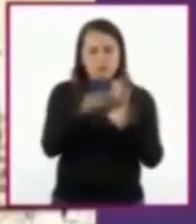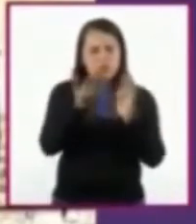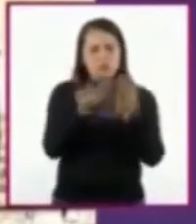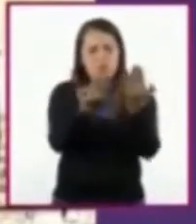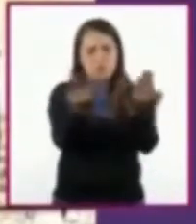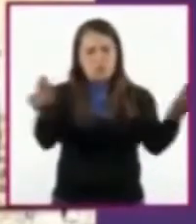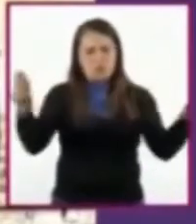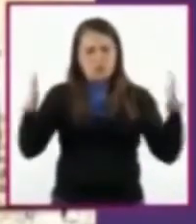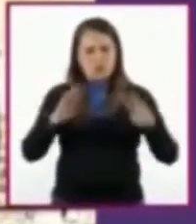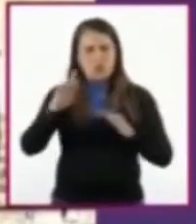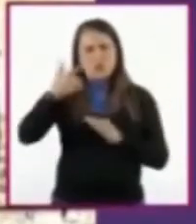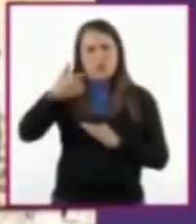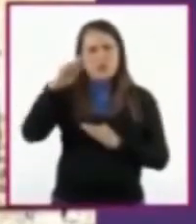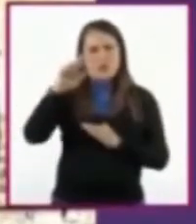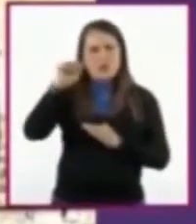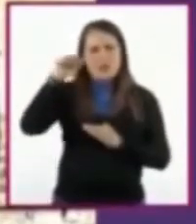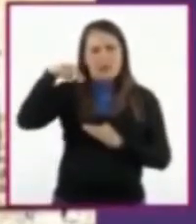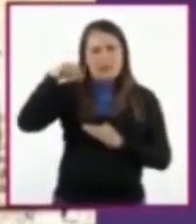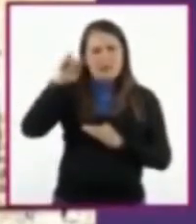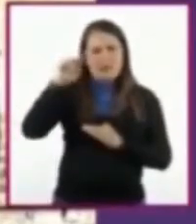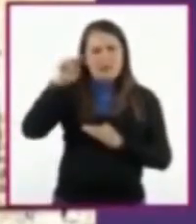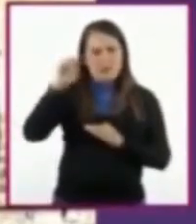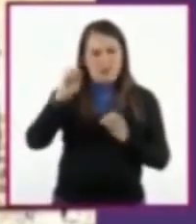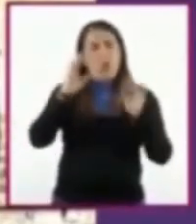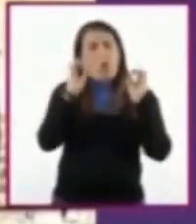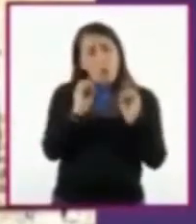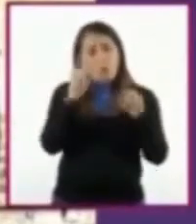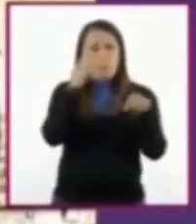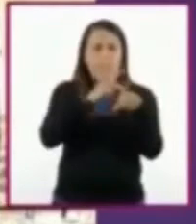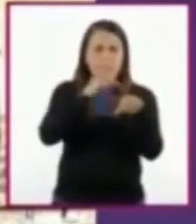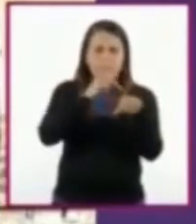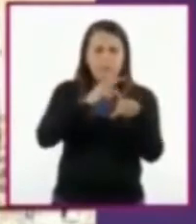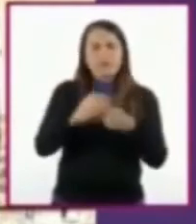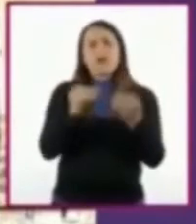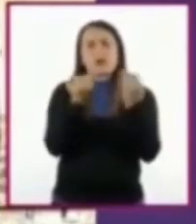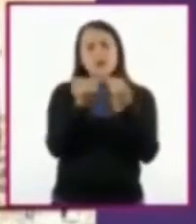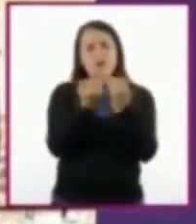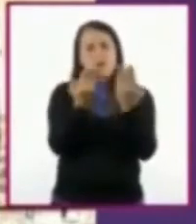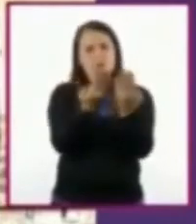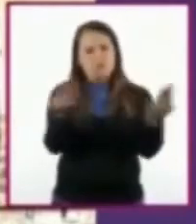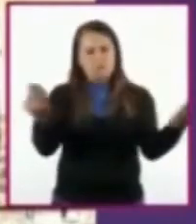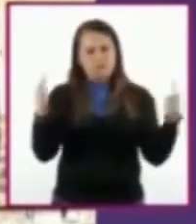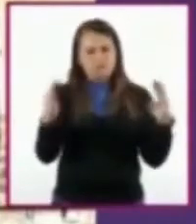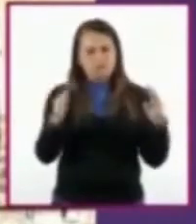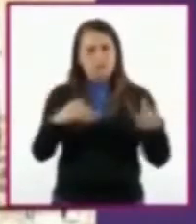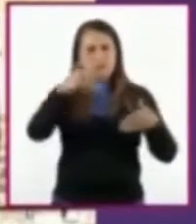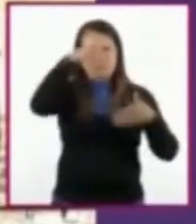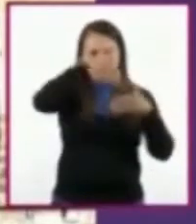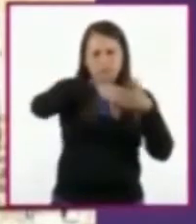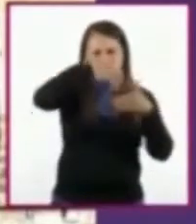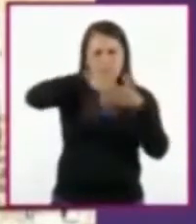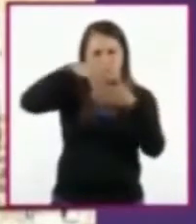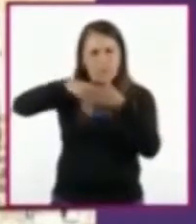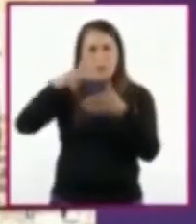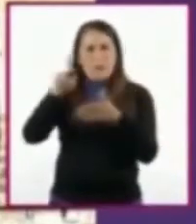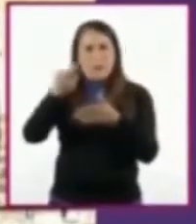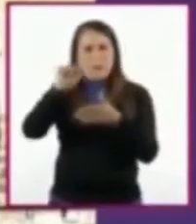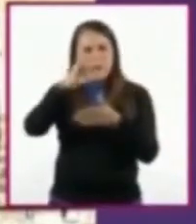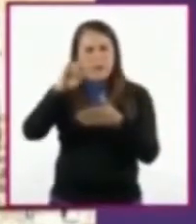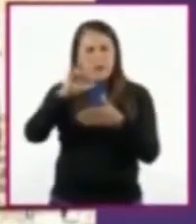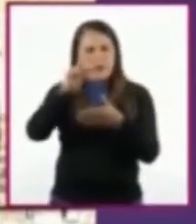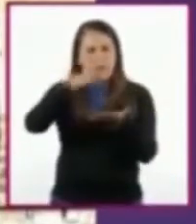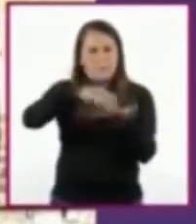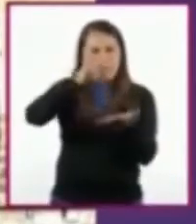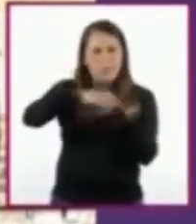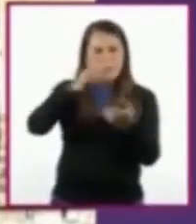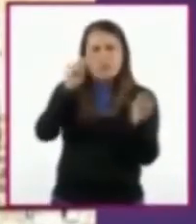utilizaban bloques de granito o de piedra. También se usaban moldes rellenos y apisonados elaborados con paja, barro y